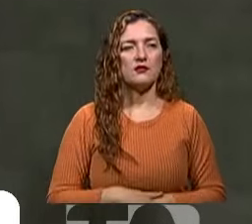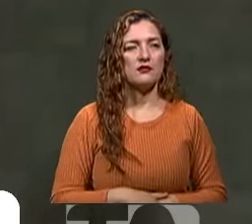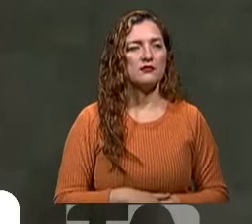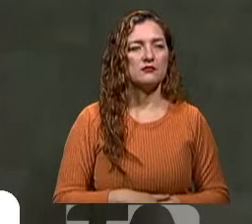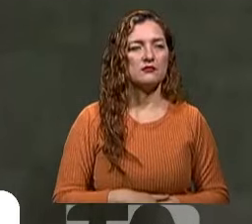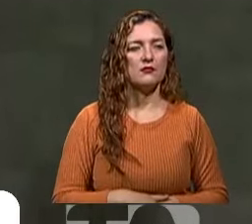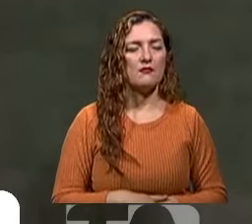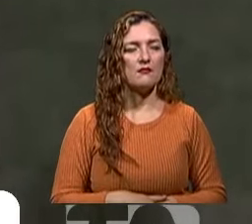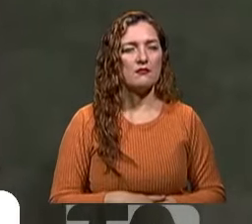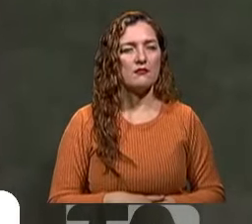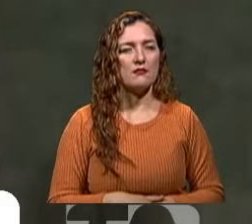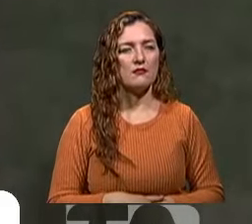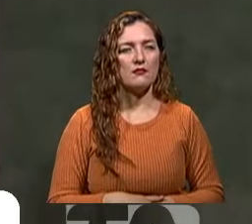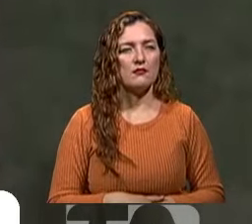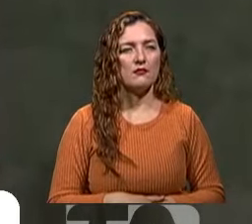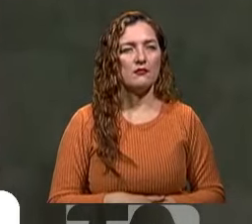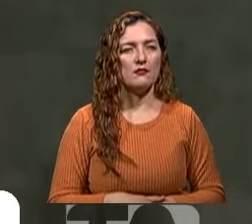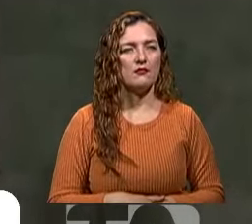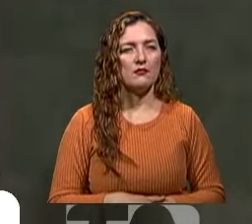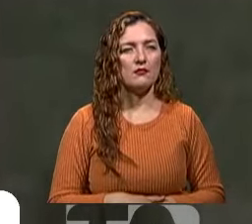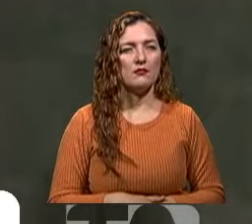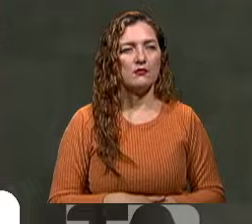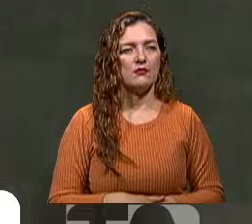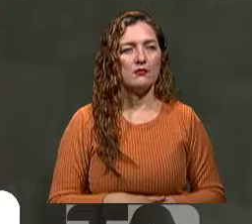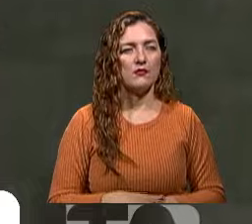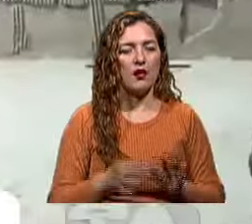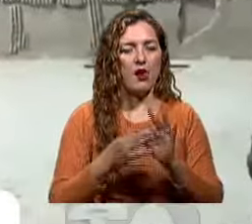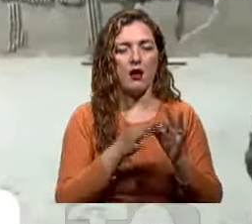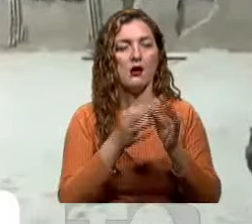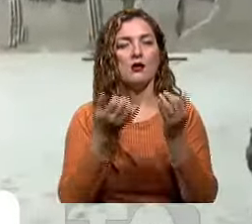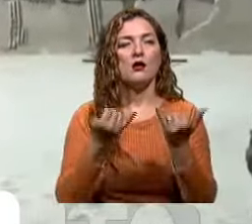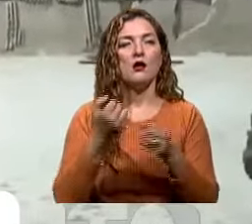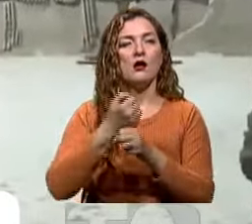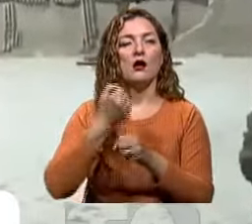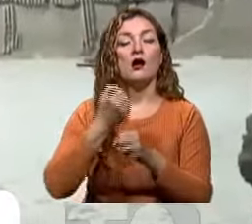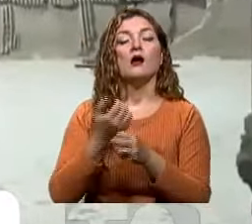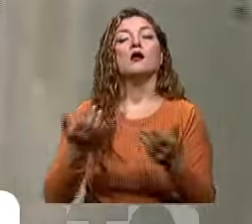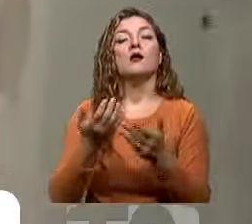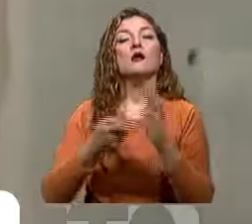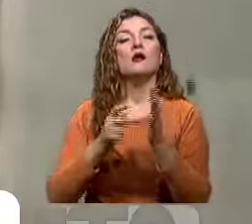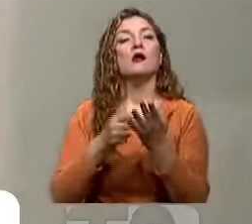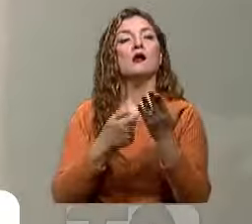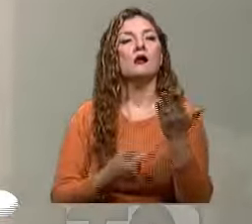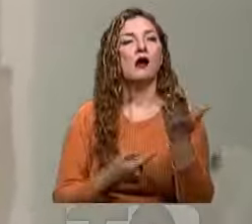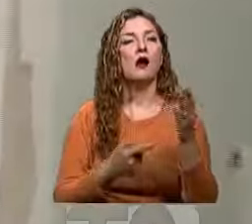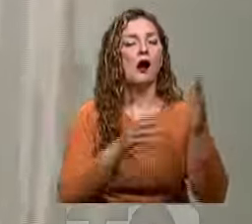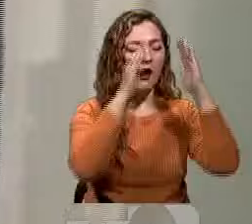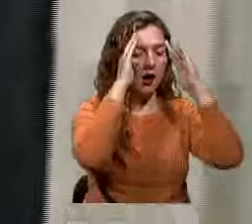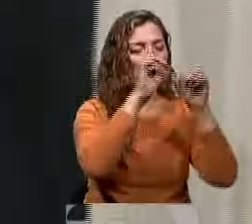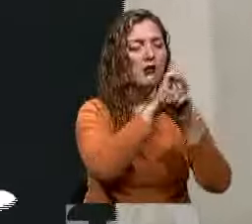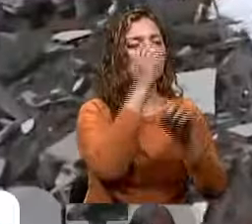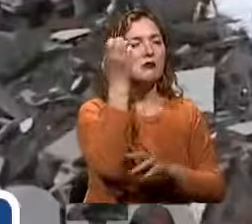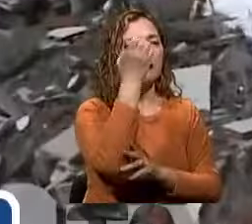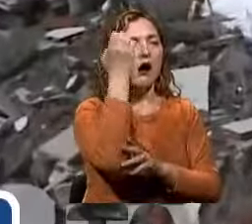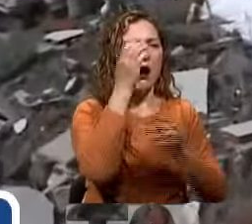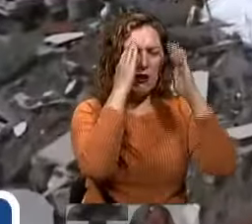y pues por supuesto ya era hora de hacerle una repotenciación. Trabajos que no han impedido que tanto consulta externa como emergencia